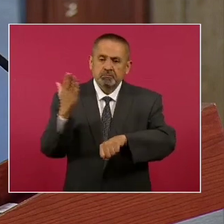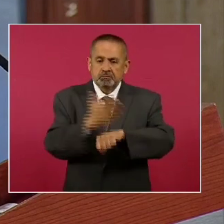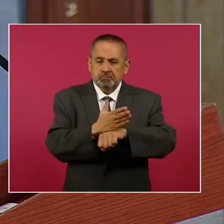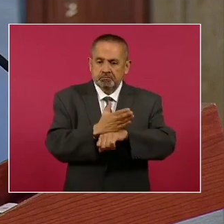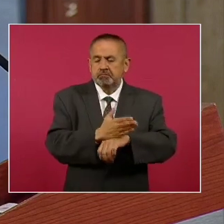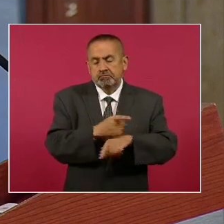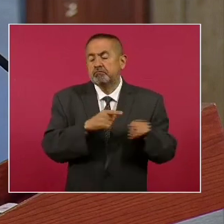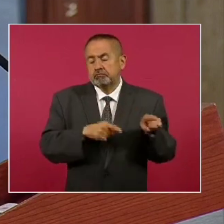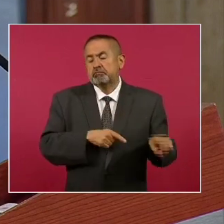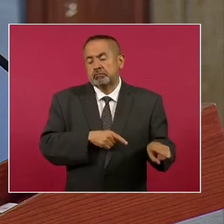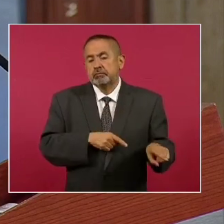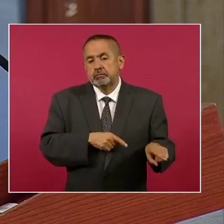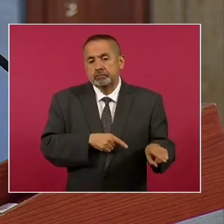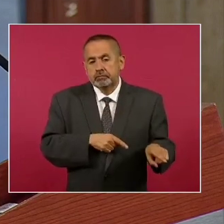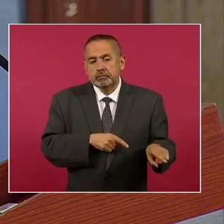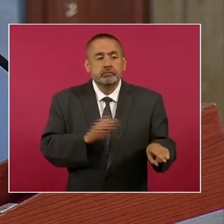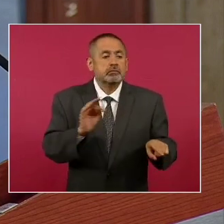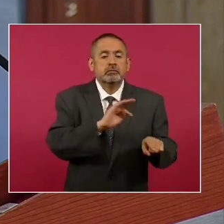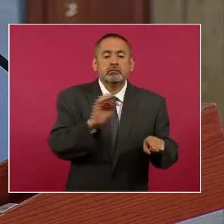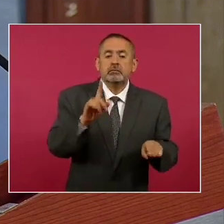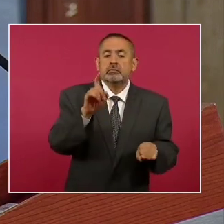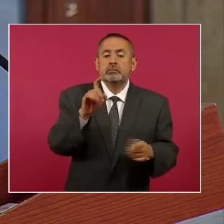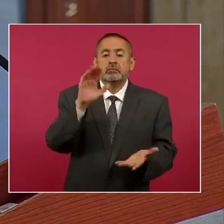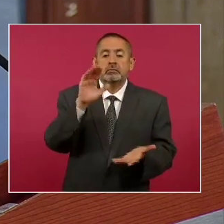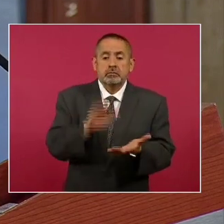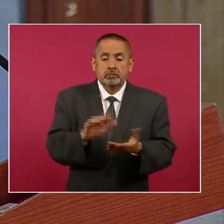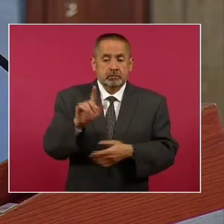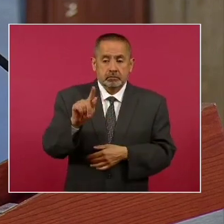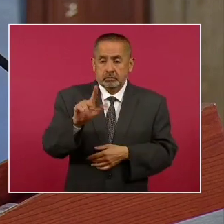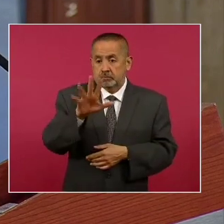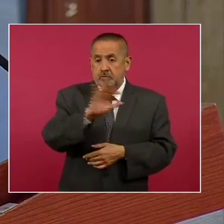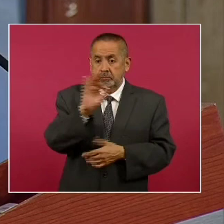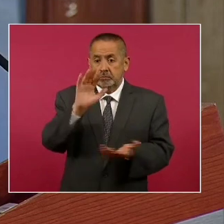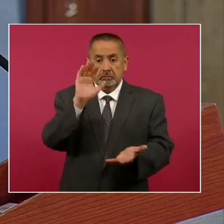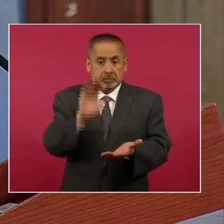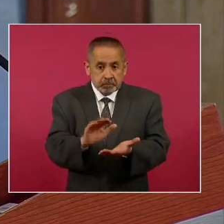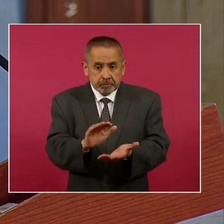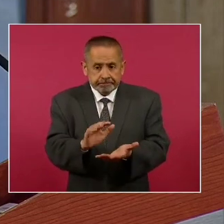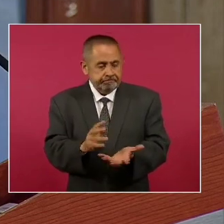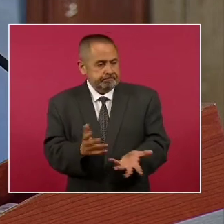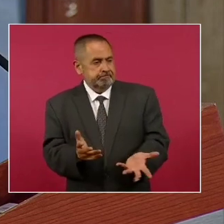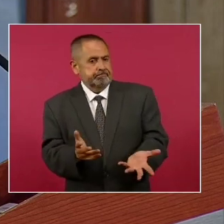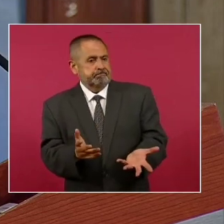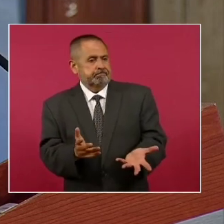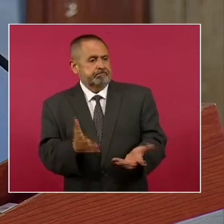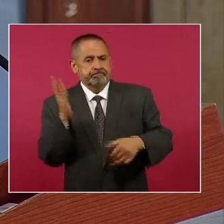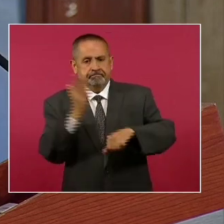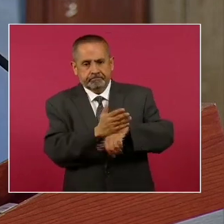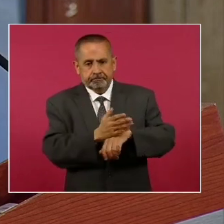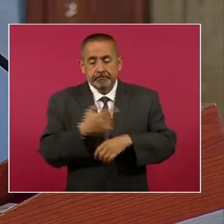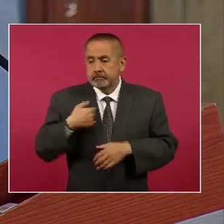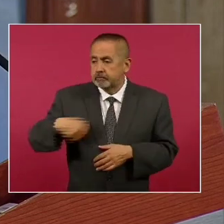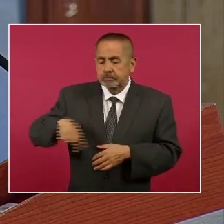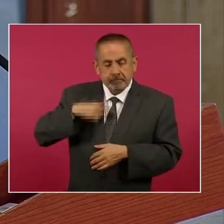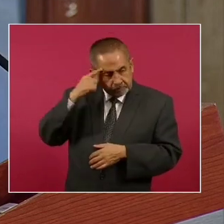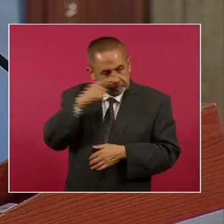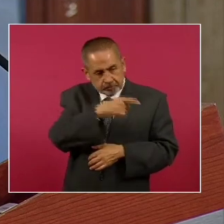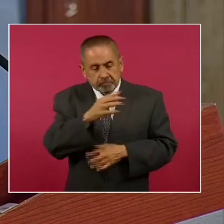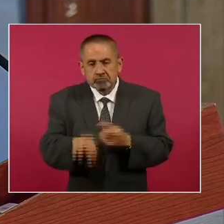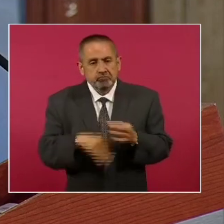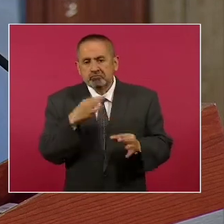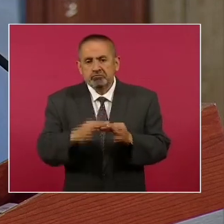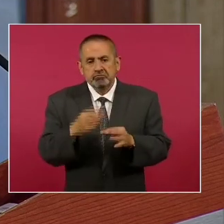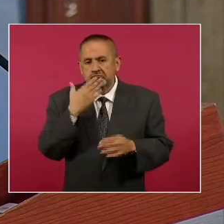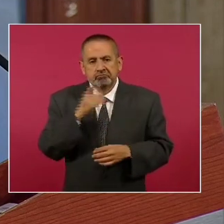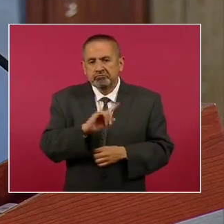acueducto funciona a un volumen inferior al 75%. Desde el punto de vista del cumplimiento del